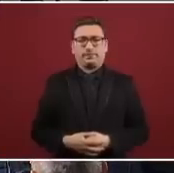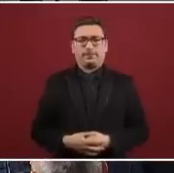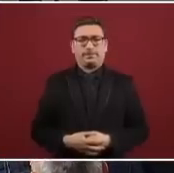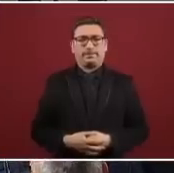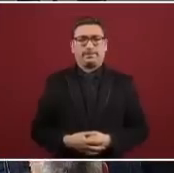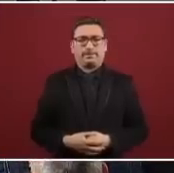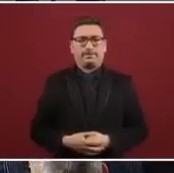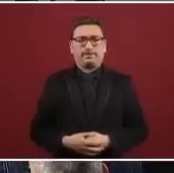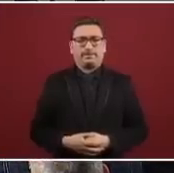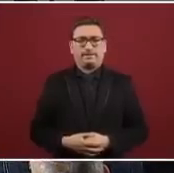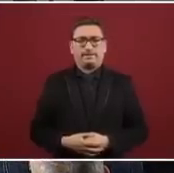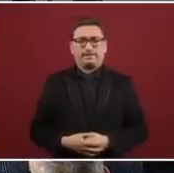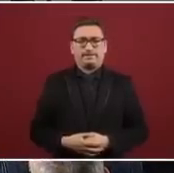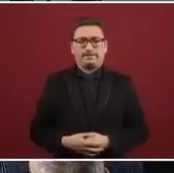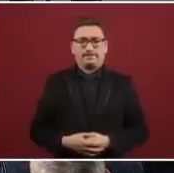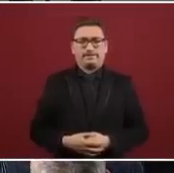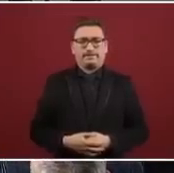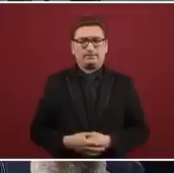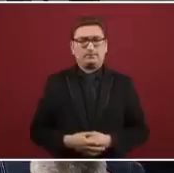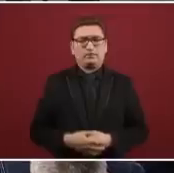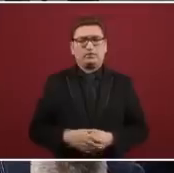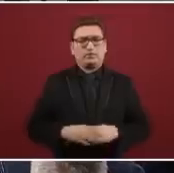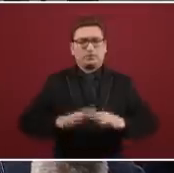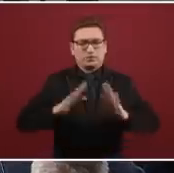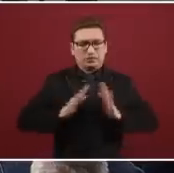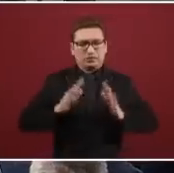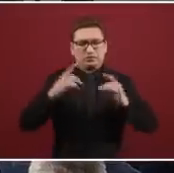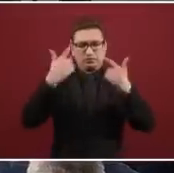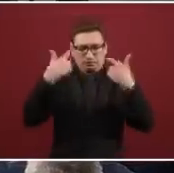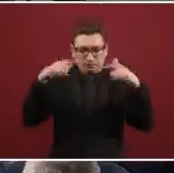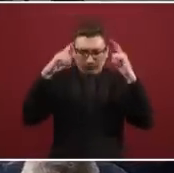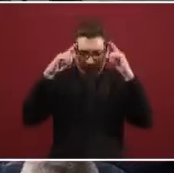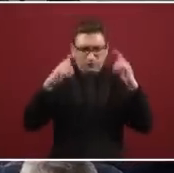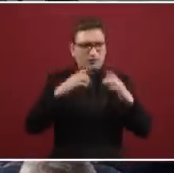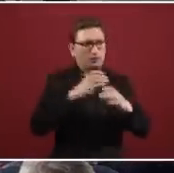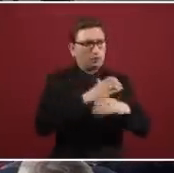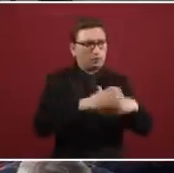obtiene el ejército, la marina,